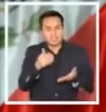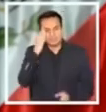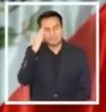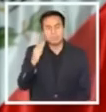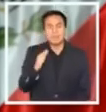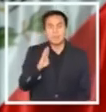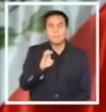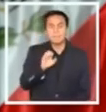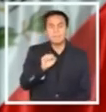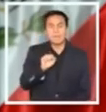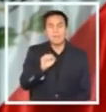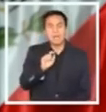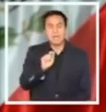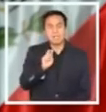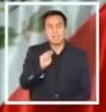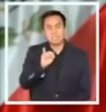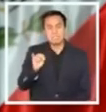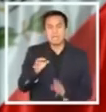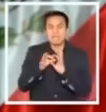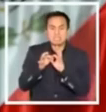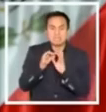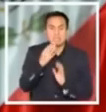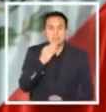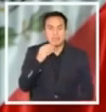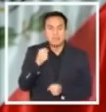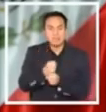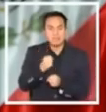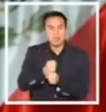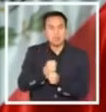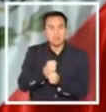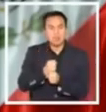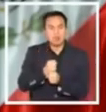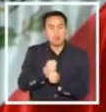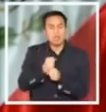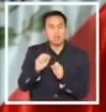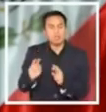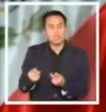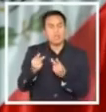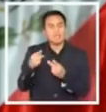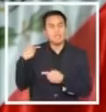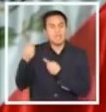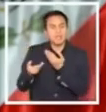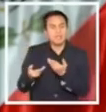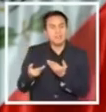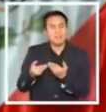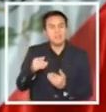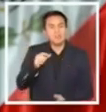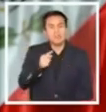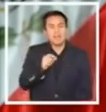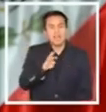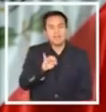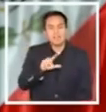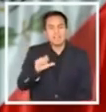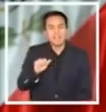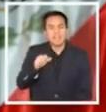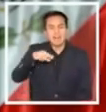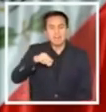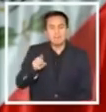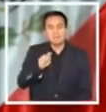a Beatriz su trabajo por recopilar el legado de Gabriela Mistral en México y